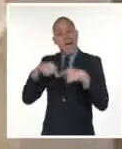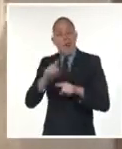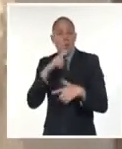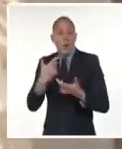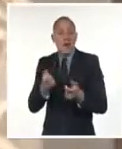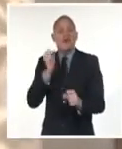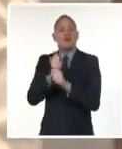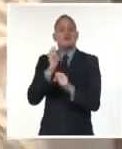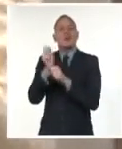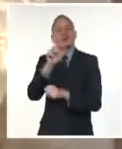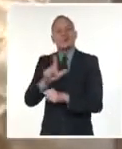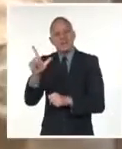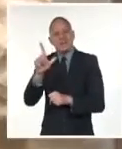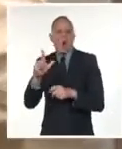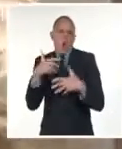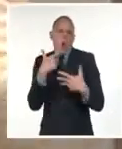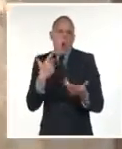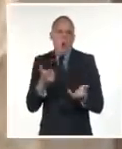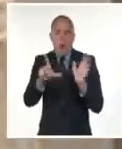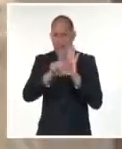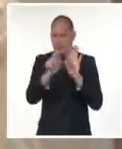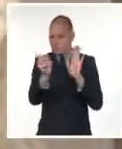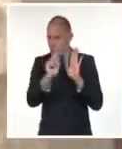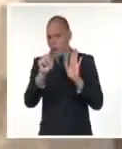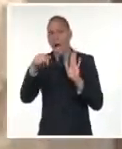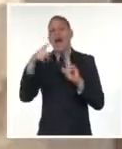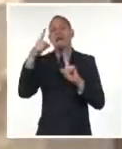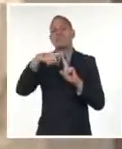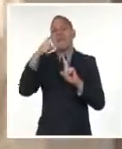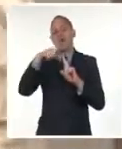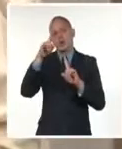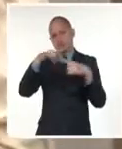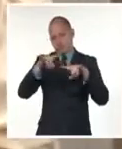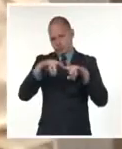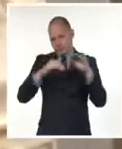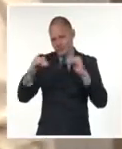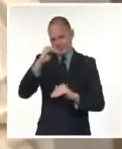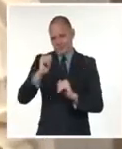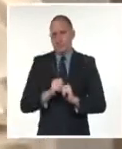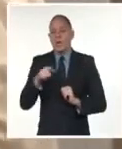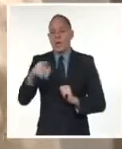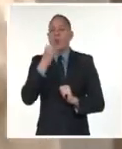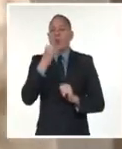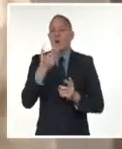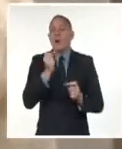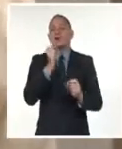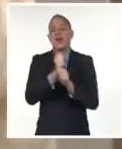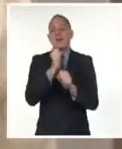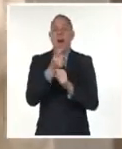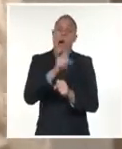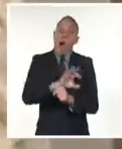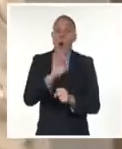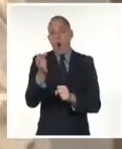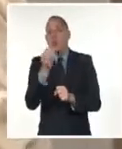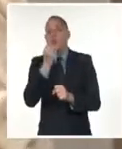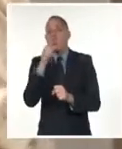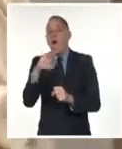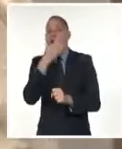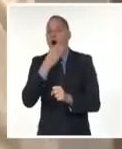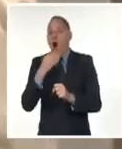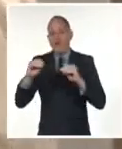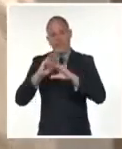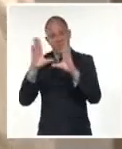técnico superior que se ha aprobado y que se va a implementar a lo largo de todo el país, tanto en el curso diurno como en el curso por encuentro, que realmente permitirá egresar un grupo importante